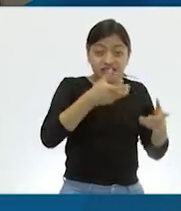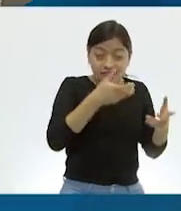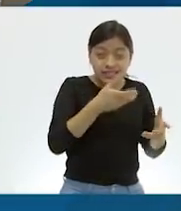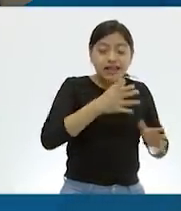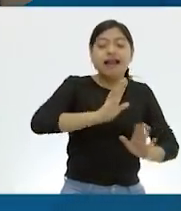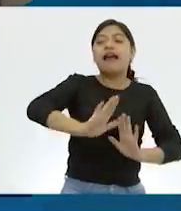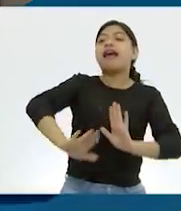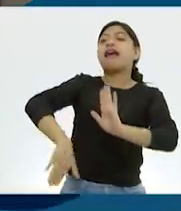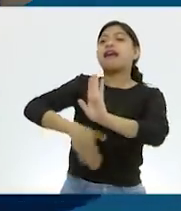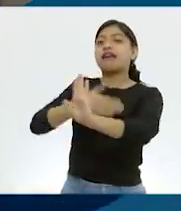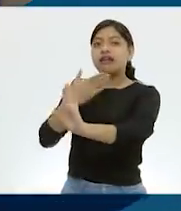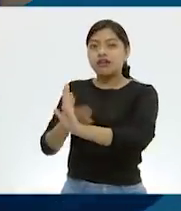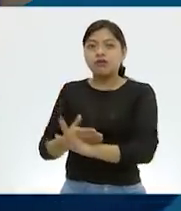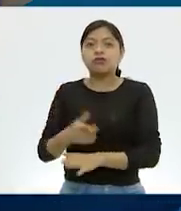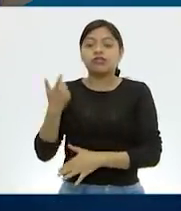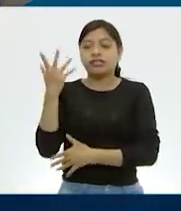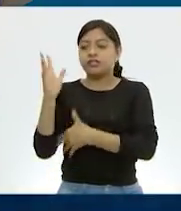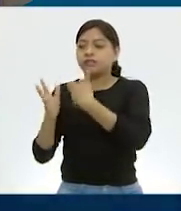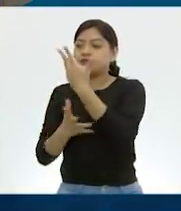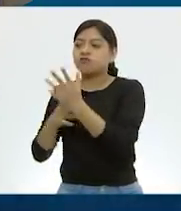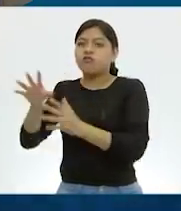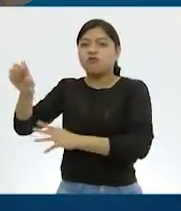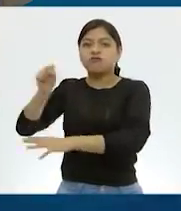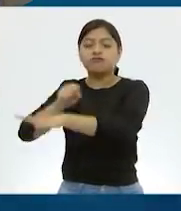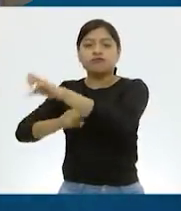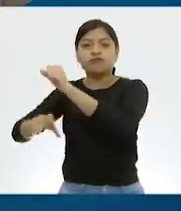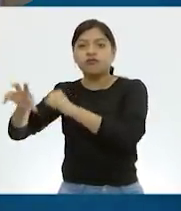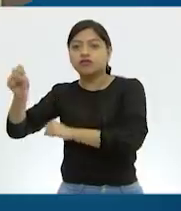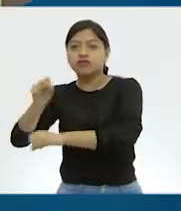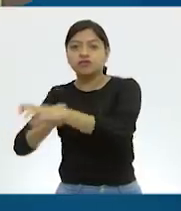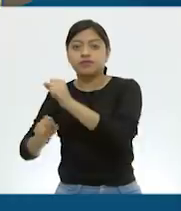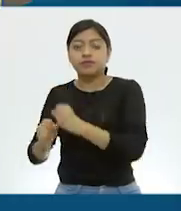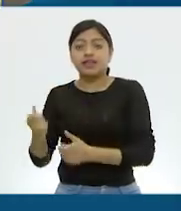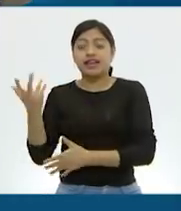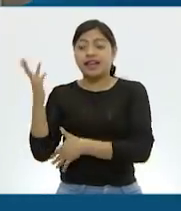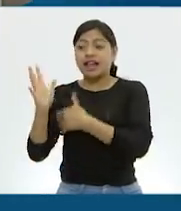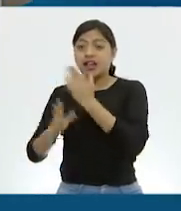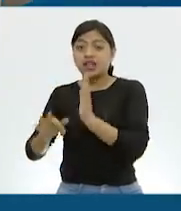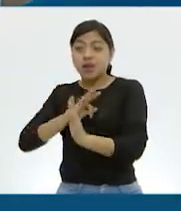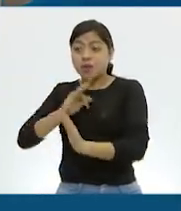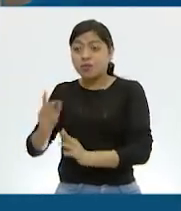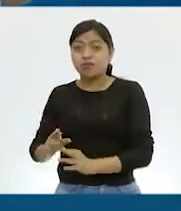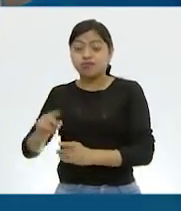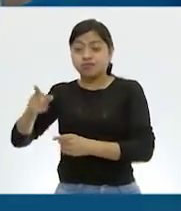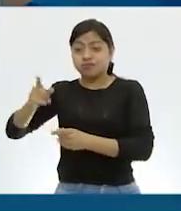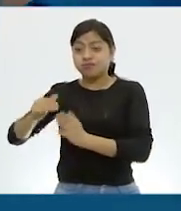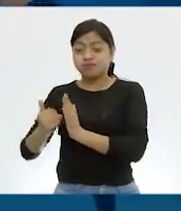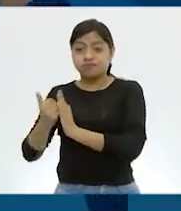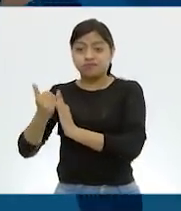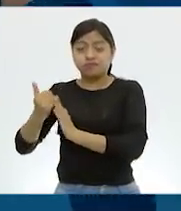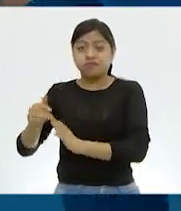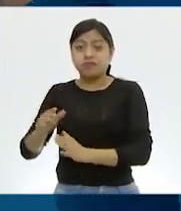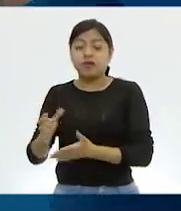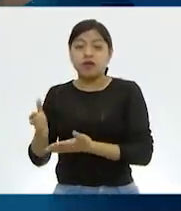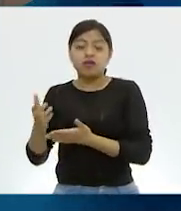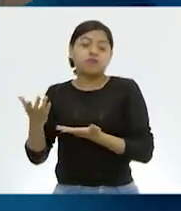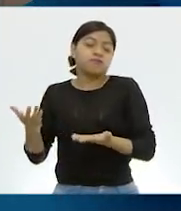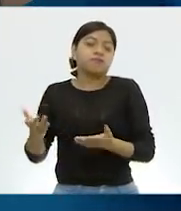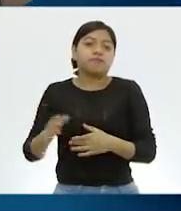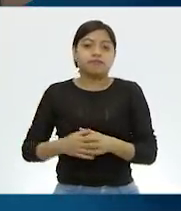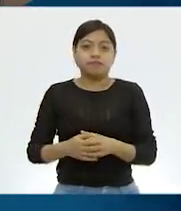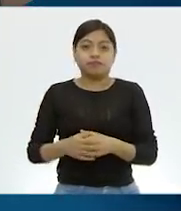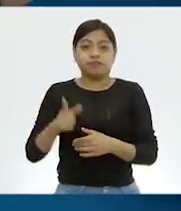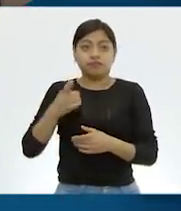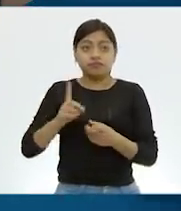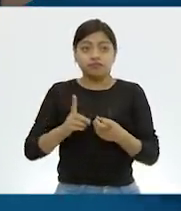extraen recursos de la naturaleza, más allá de lo que la naturaleza puede reponer. Para el 2030, el desarrollo